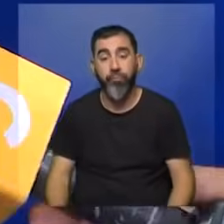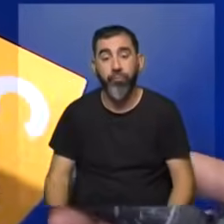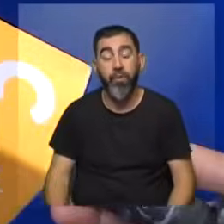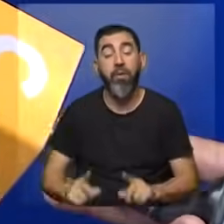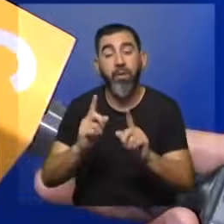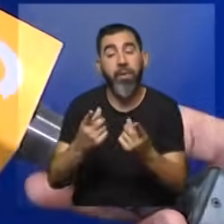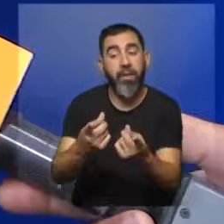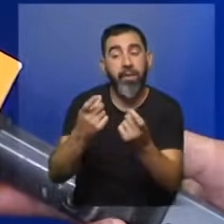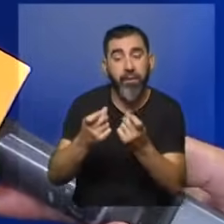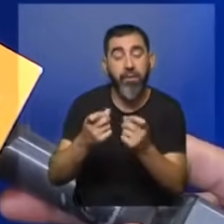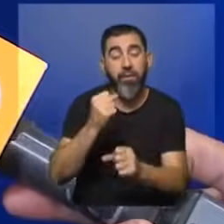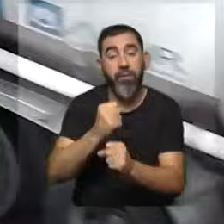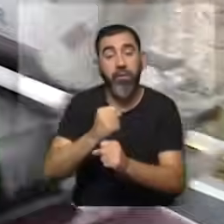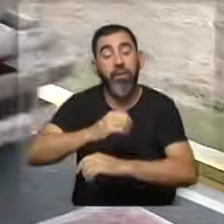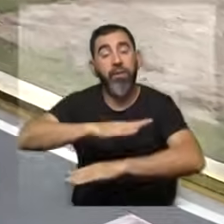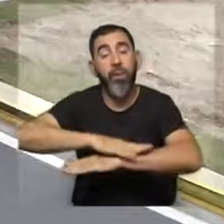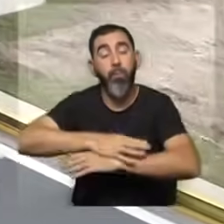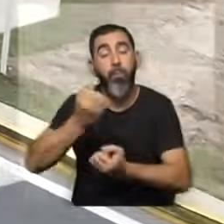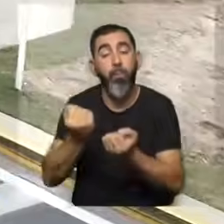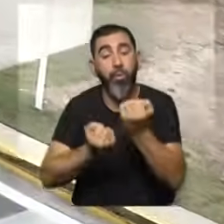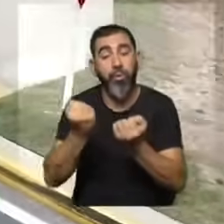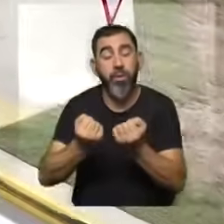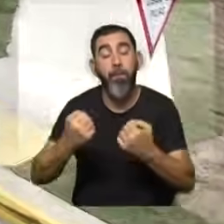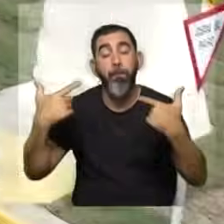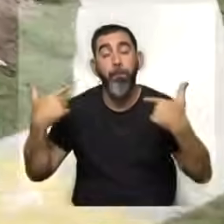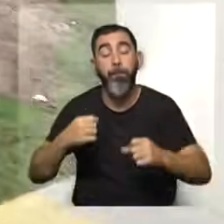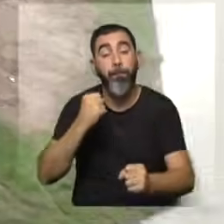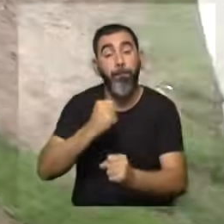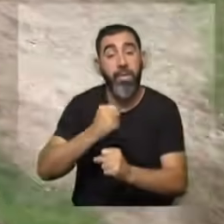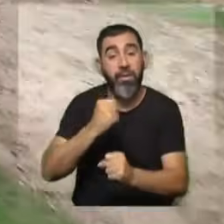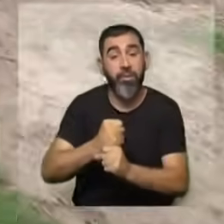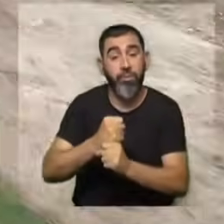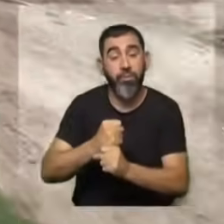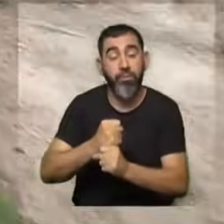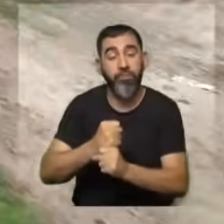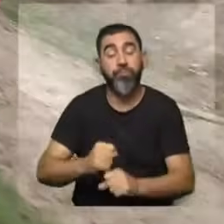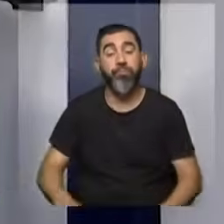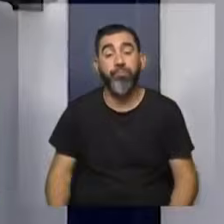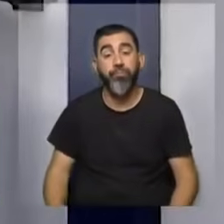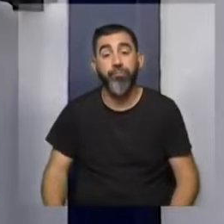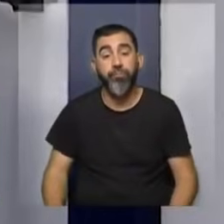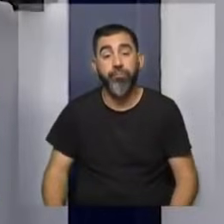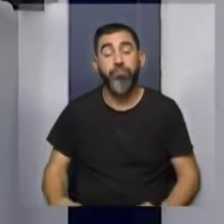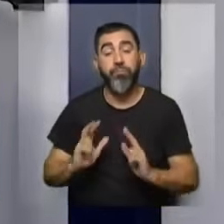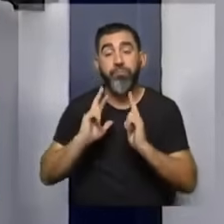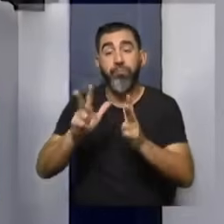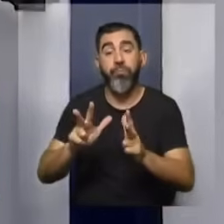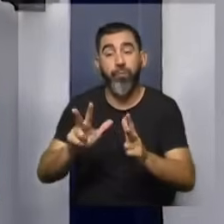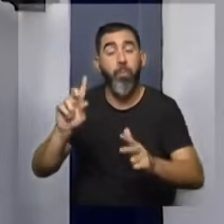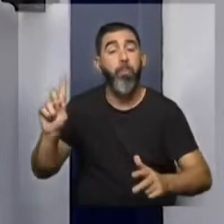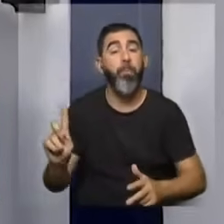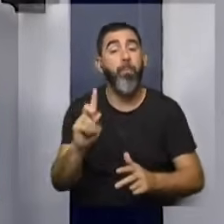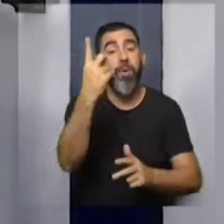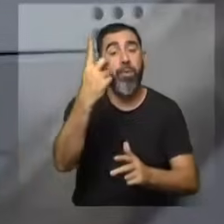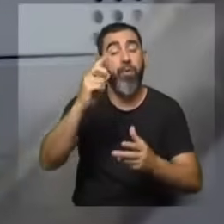también las necesidades de los transportistas por su parte el ministro de trabajo y seguridad social Pablo mierez afirmó que se priorizó